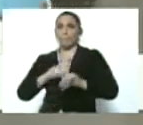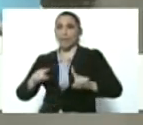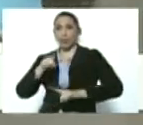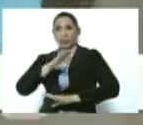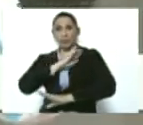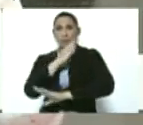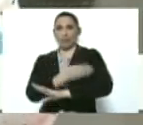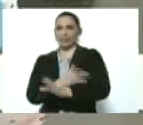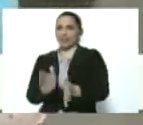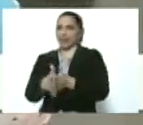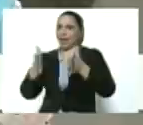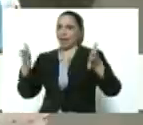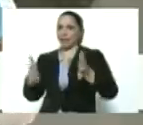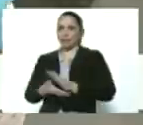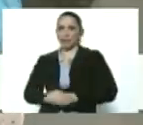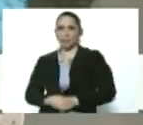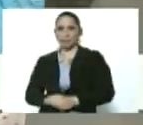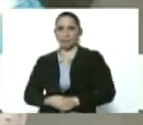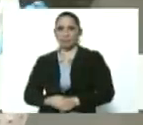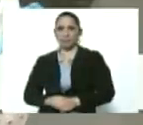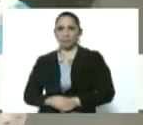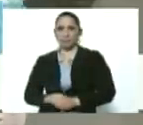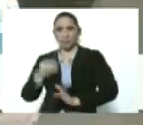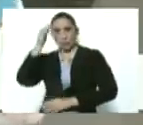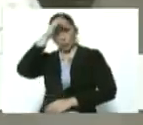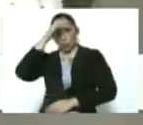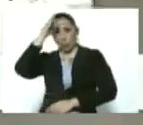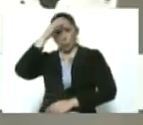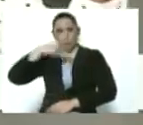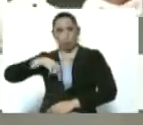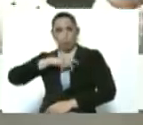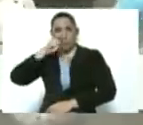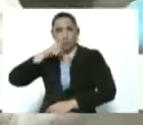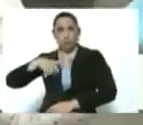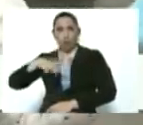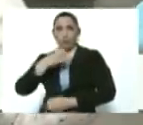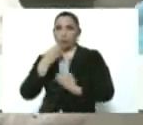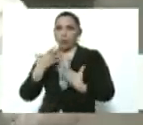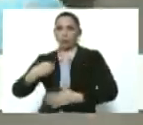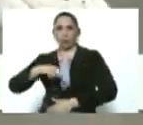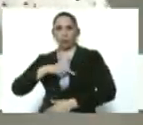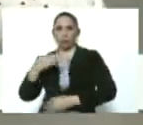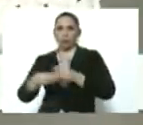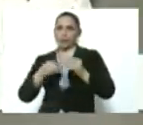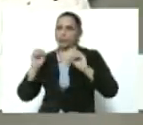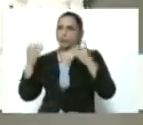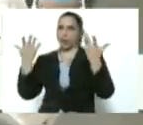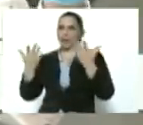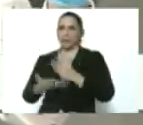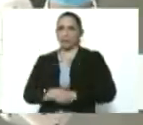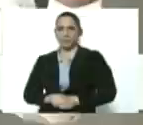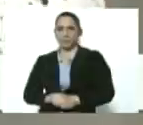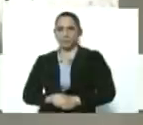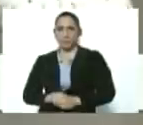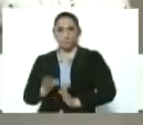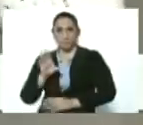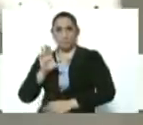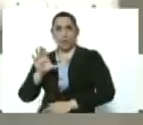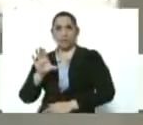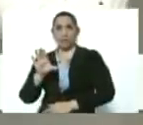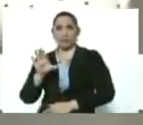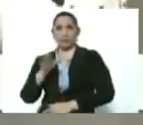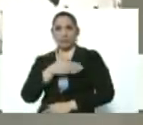fuerza gigantesca que es la conciencia de nuestro pueblo bueno hemos hecho maravillas en un país que